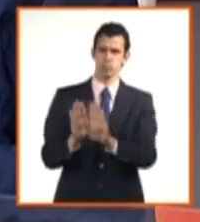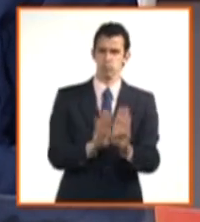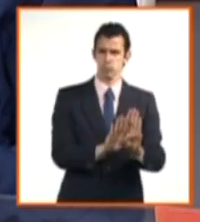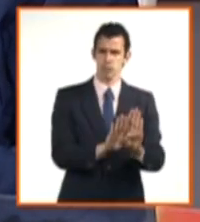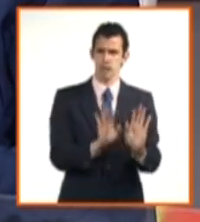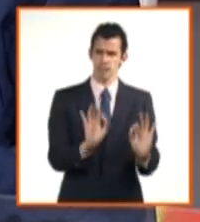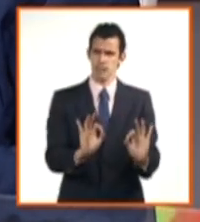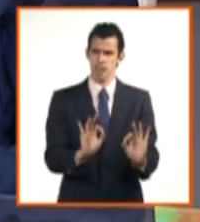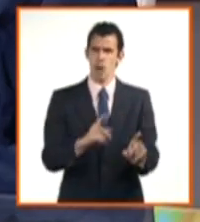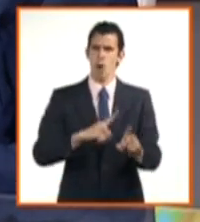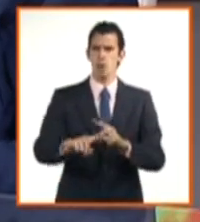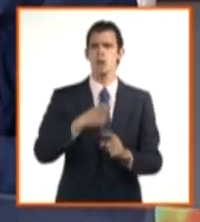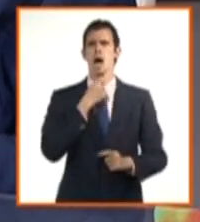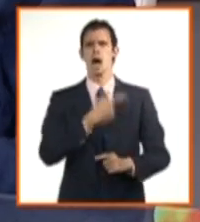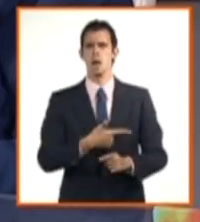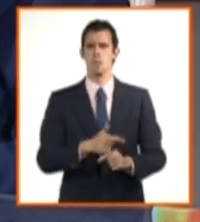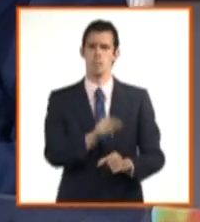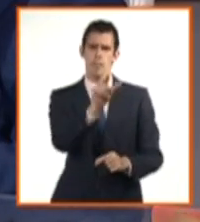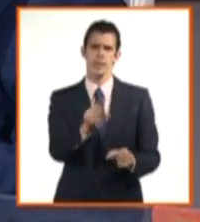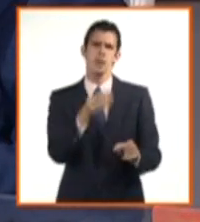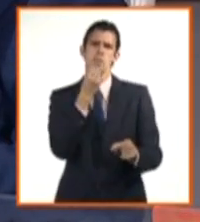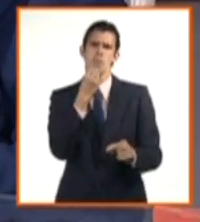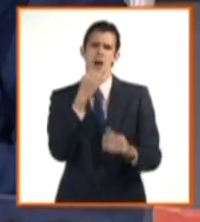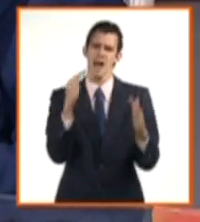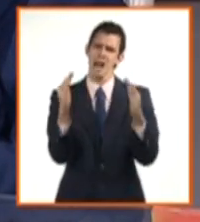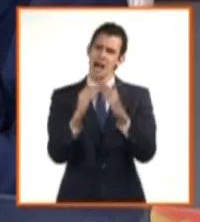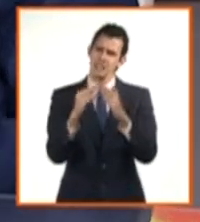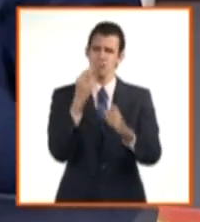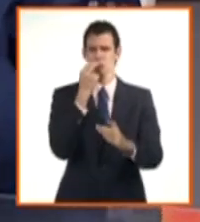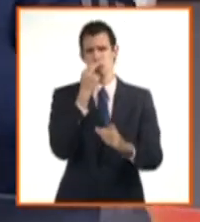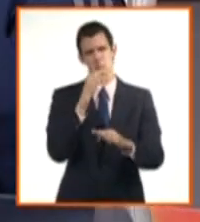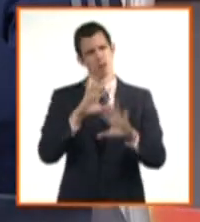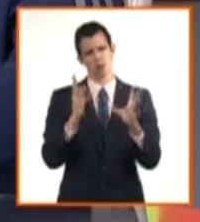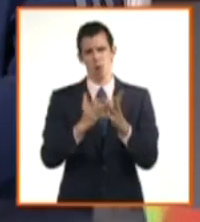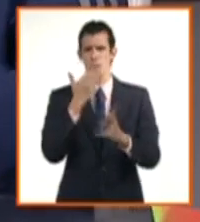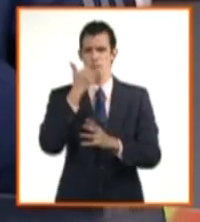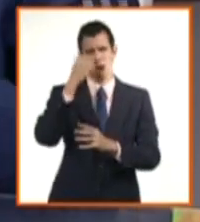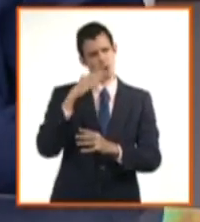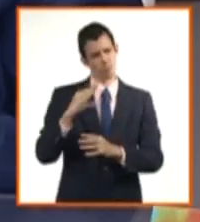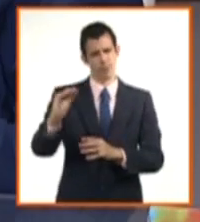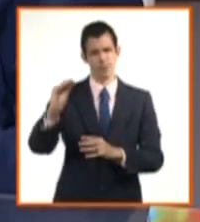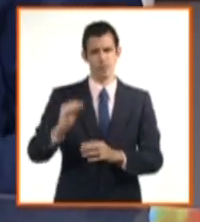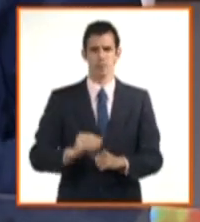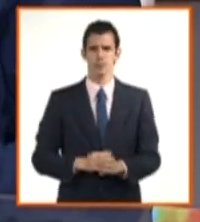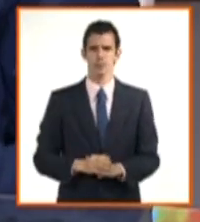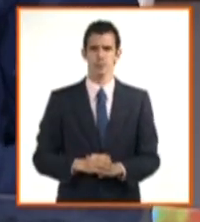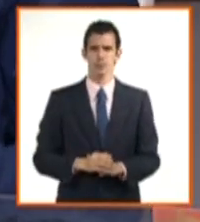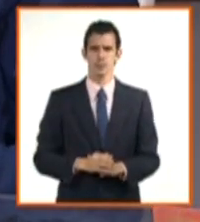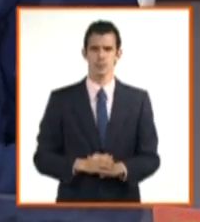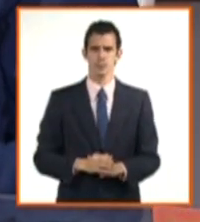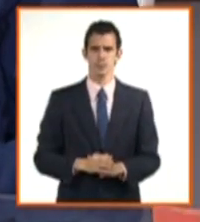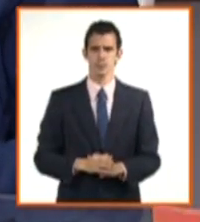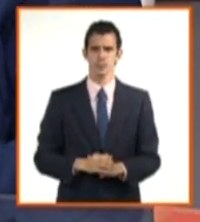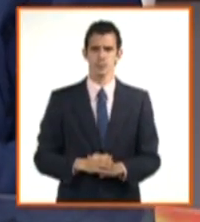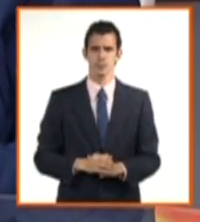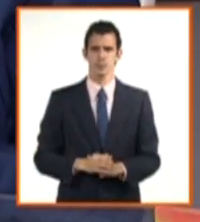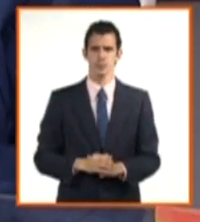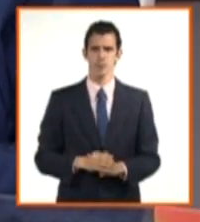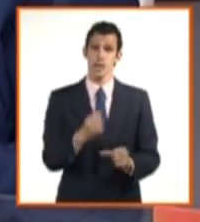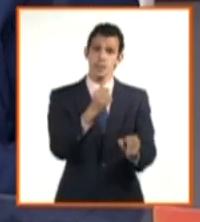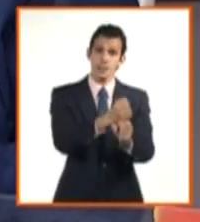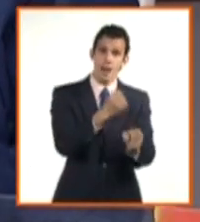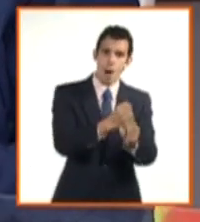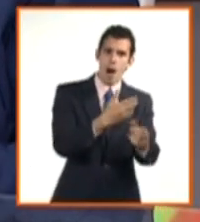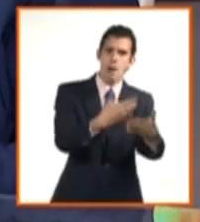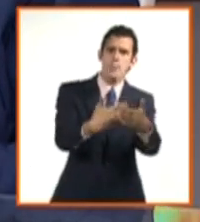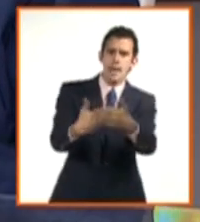las personas se retiraran hacia las viviendas lo más rápido posible se indicó a los centros laborales cerrar también temprano y se fue